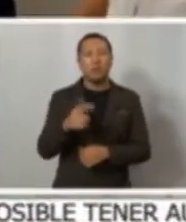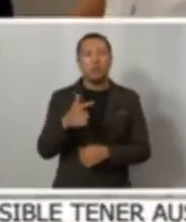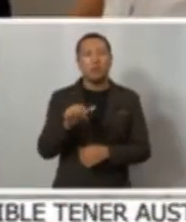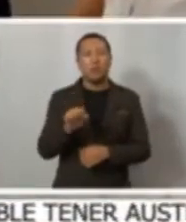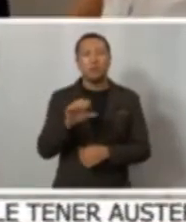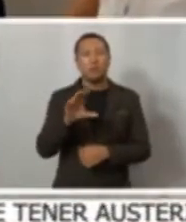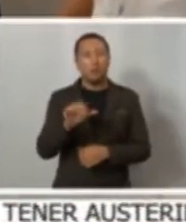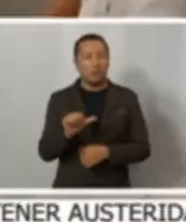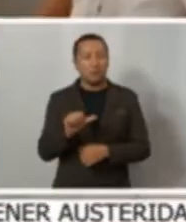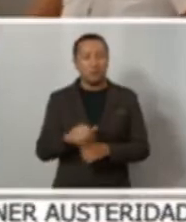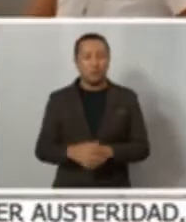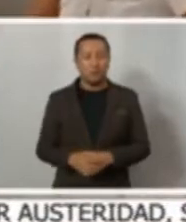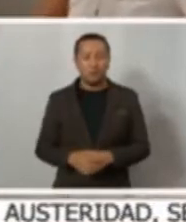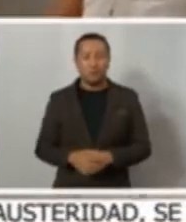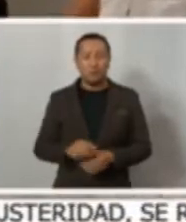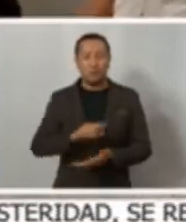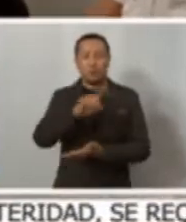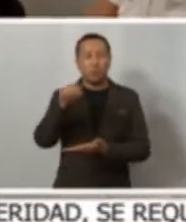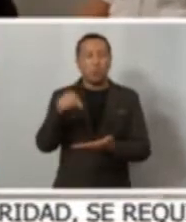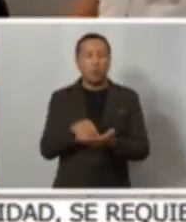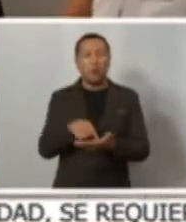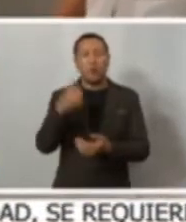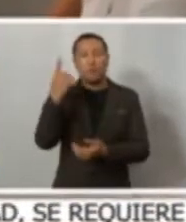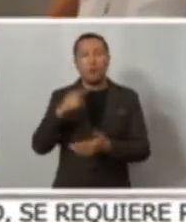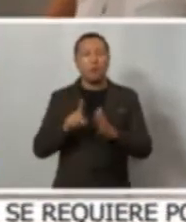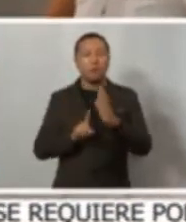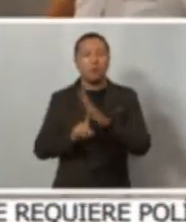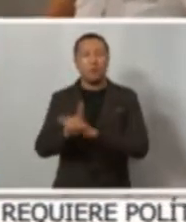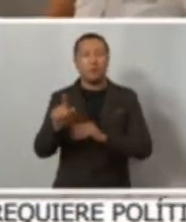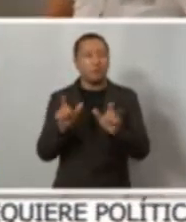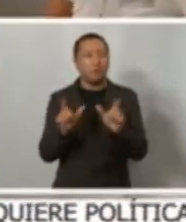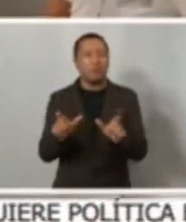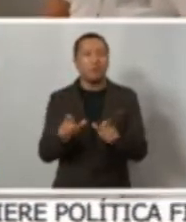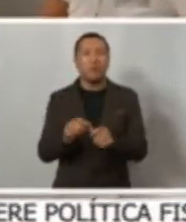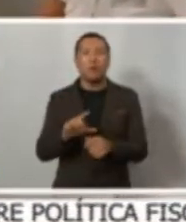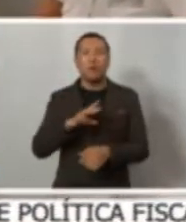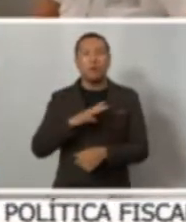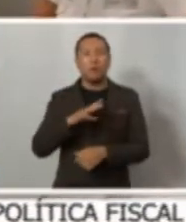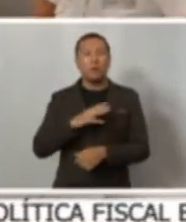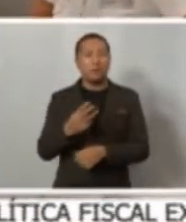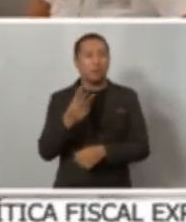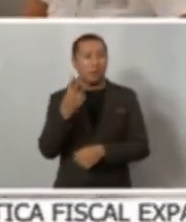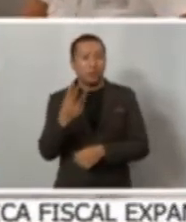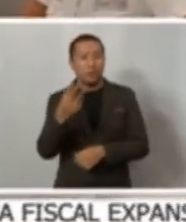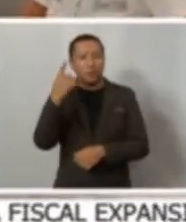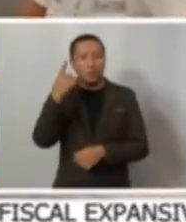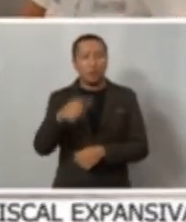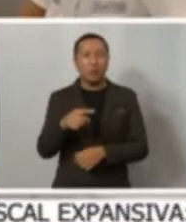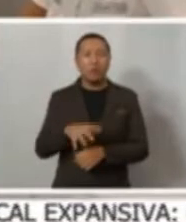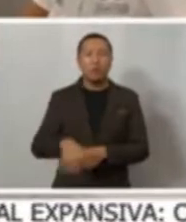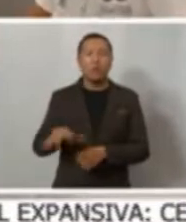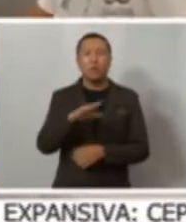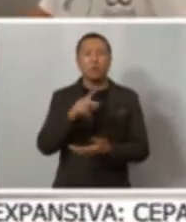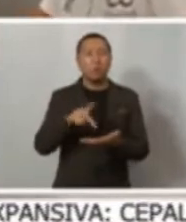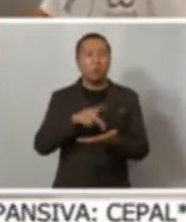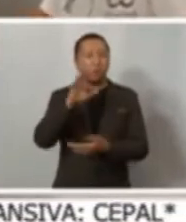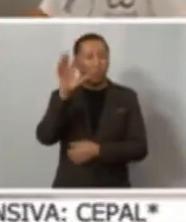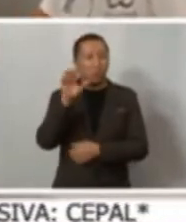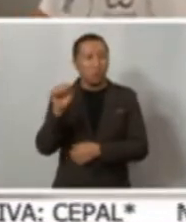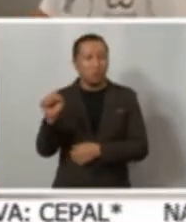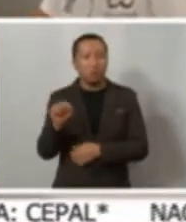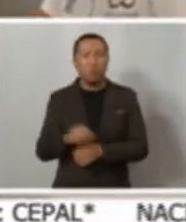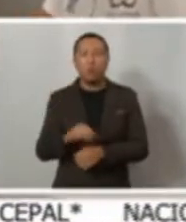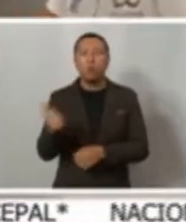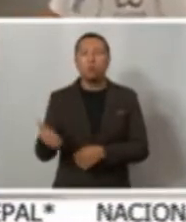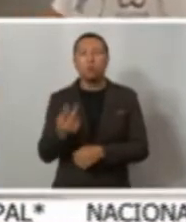Los refugios que estamos preparando para Puerto Morelos, en este caso son 3 para Puerto Morelos en la colonia Cetina Gasca y 2 para Leona